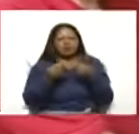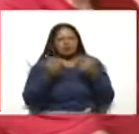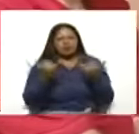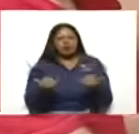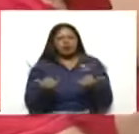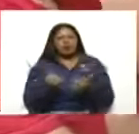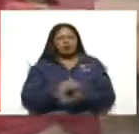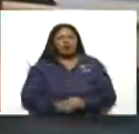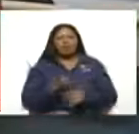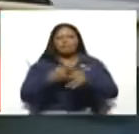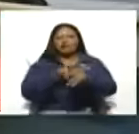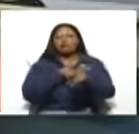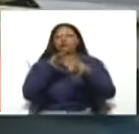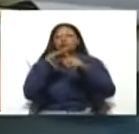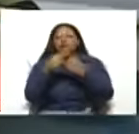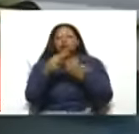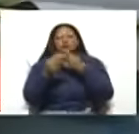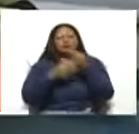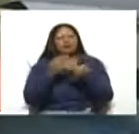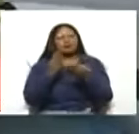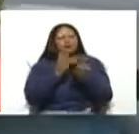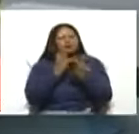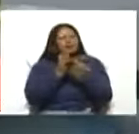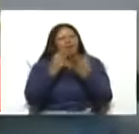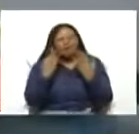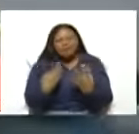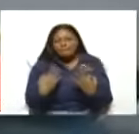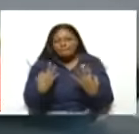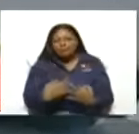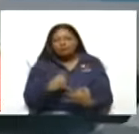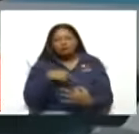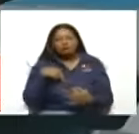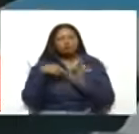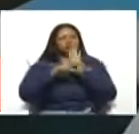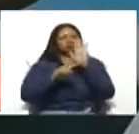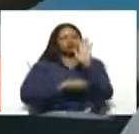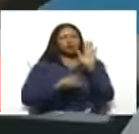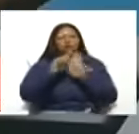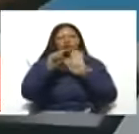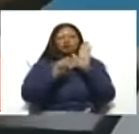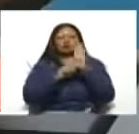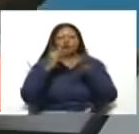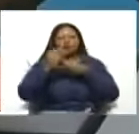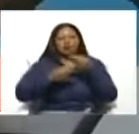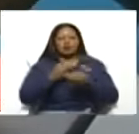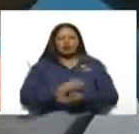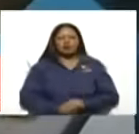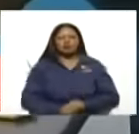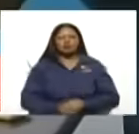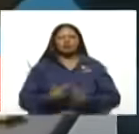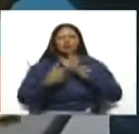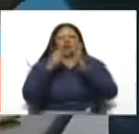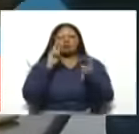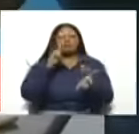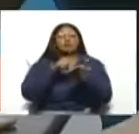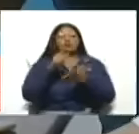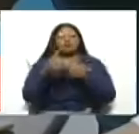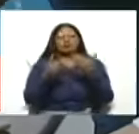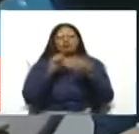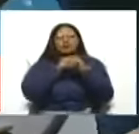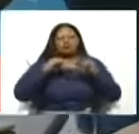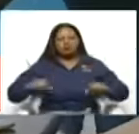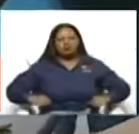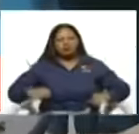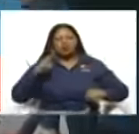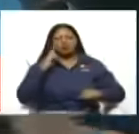en las peores circunstancias, siempre hemos cumplido con la Constitución y con la ley. Que nos destaque la participación de la Fuerza Armada